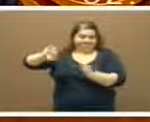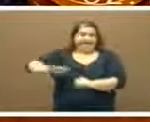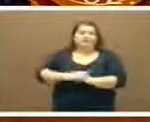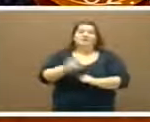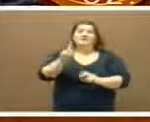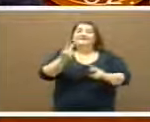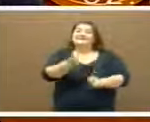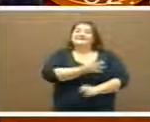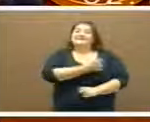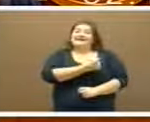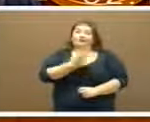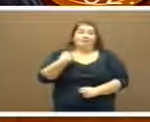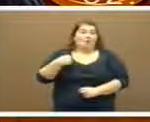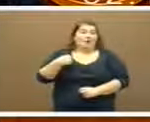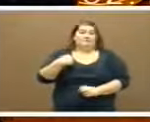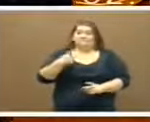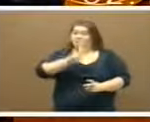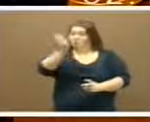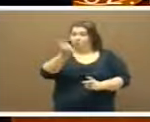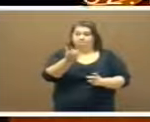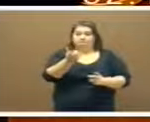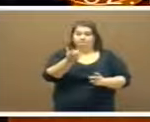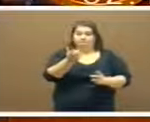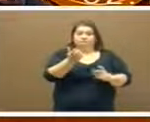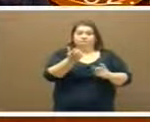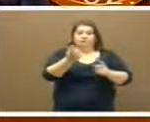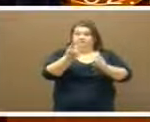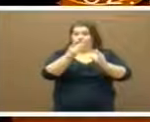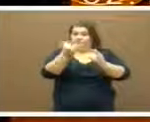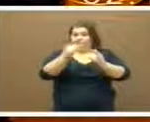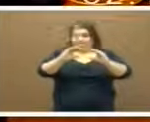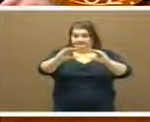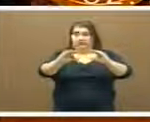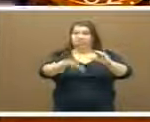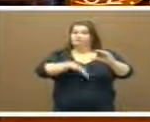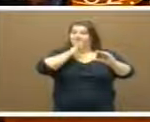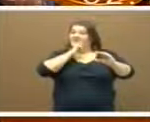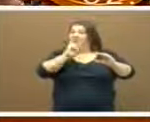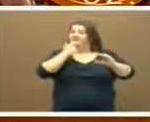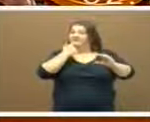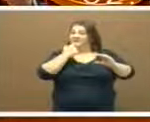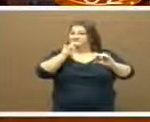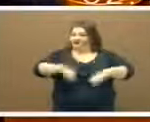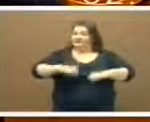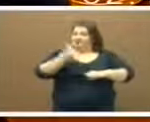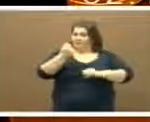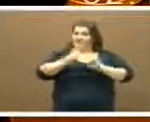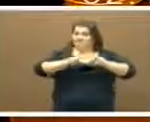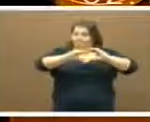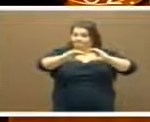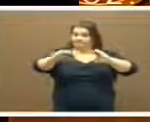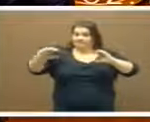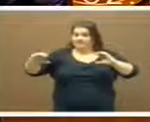pues igual que no se mencionan a otros y efectivamente hay una partida suficiente, nosotros estamos de acuerdo con que se le destine ese dinero, pero dentro de la partida